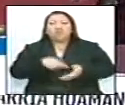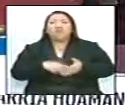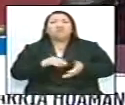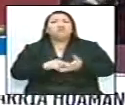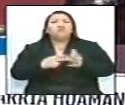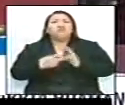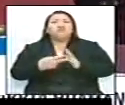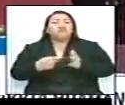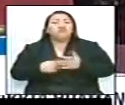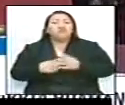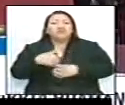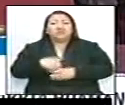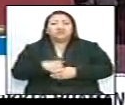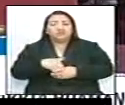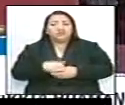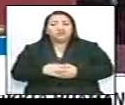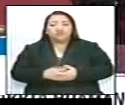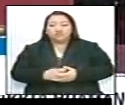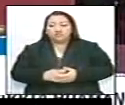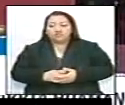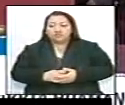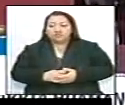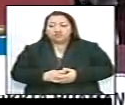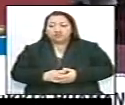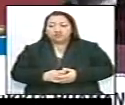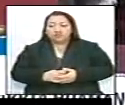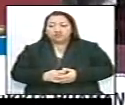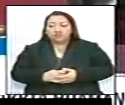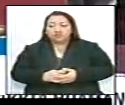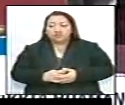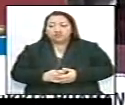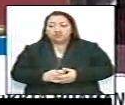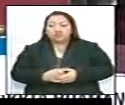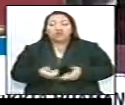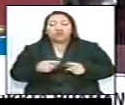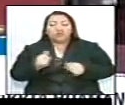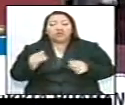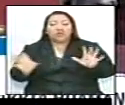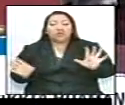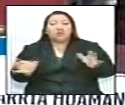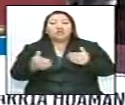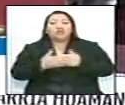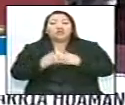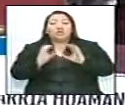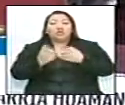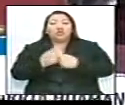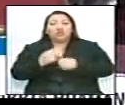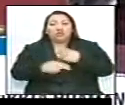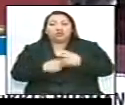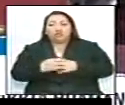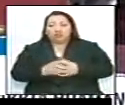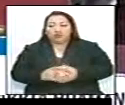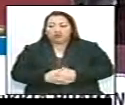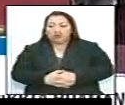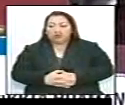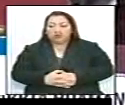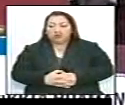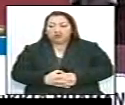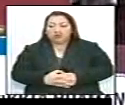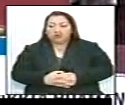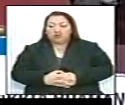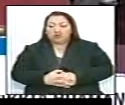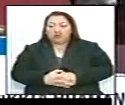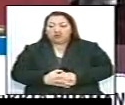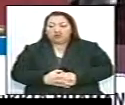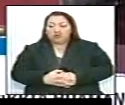Se refiere a elecciones cuando ha habido disolución del Parlamento Nacional. Lo